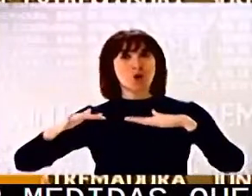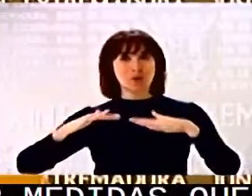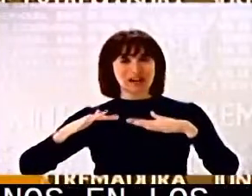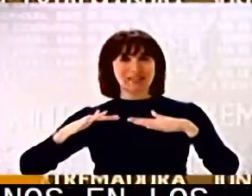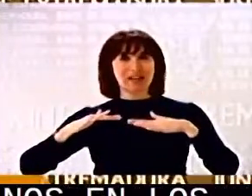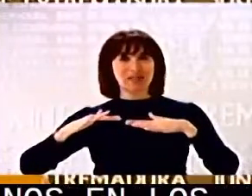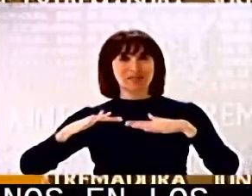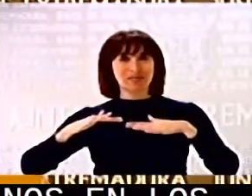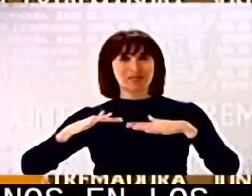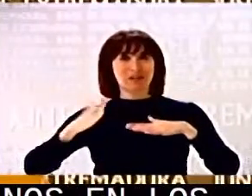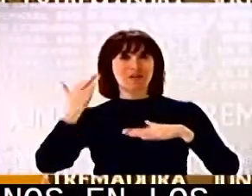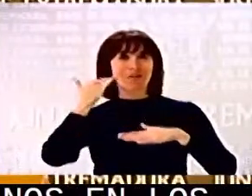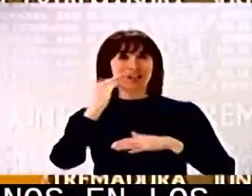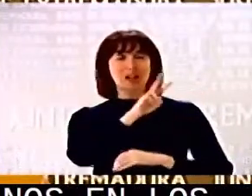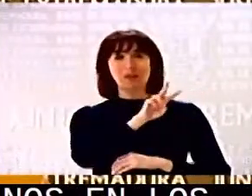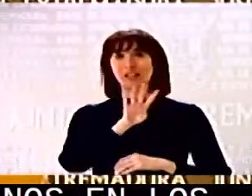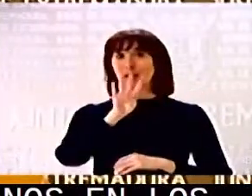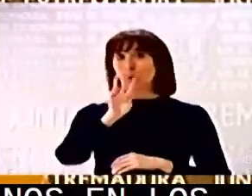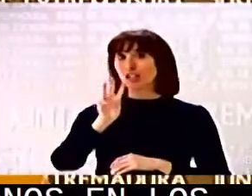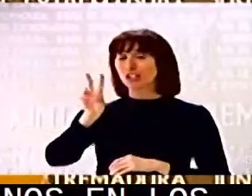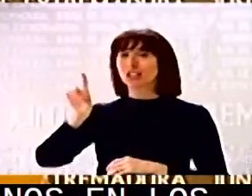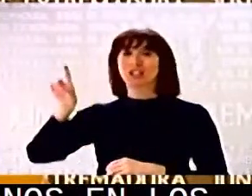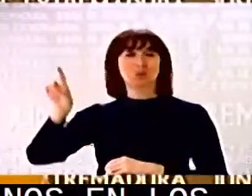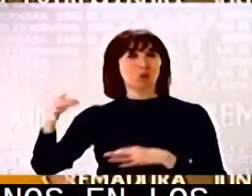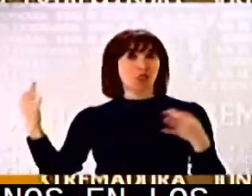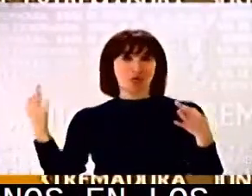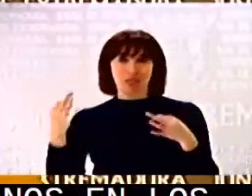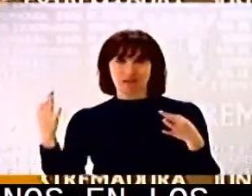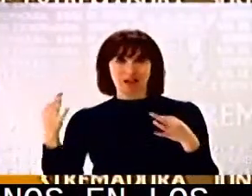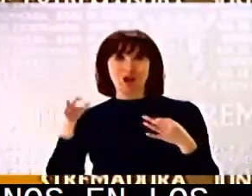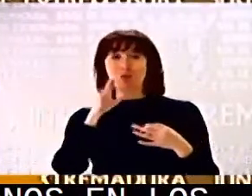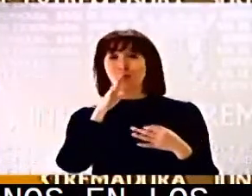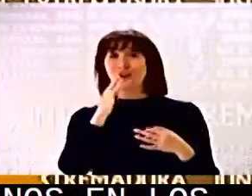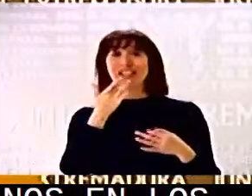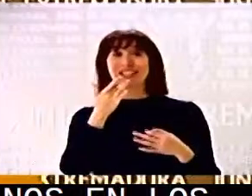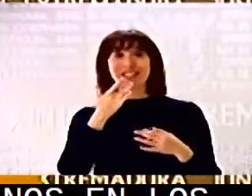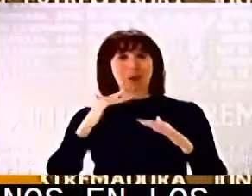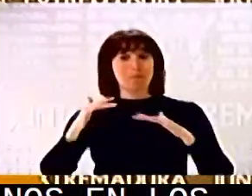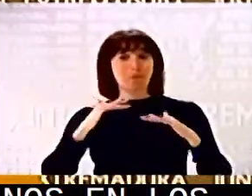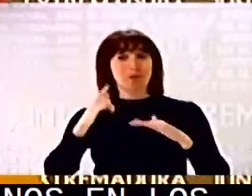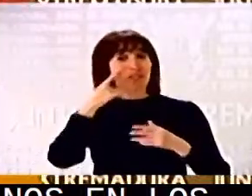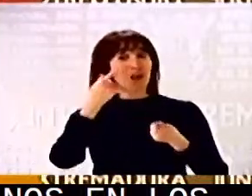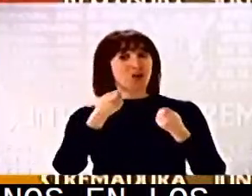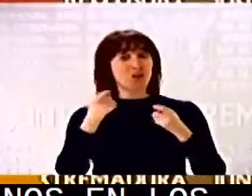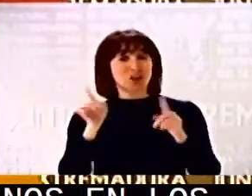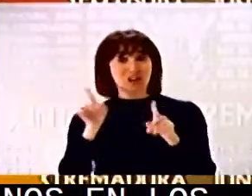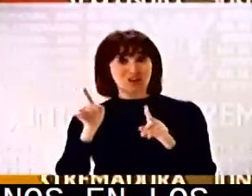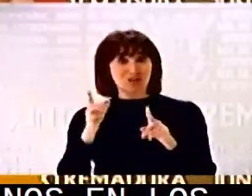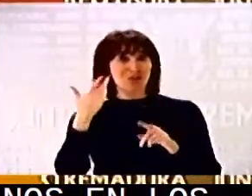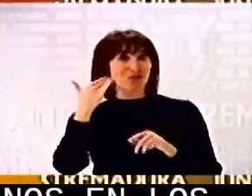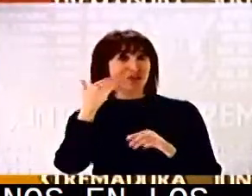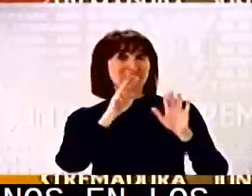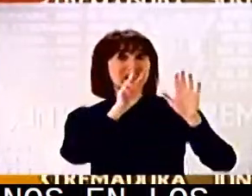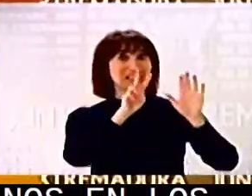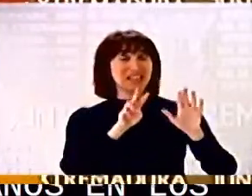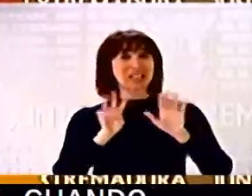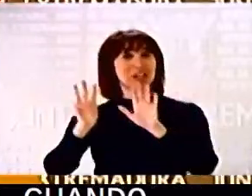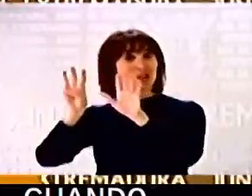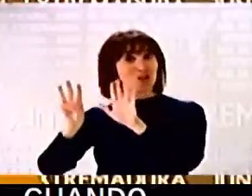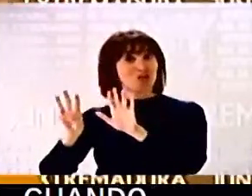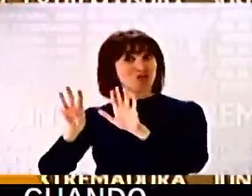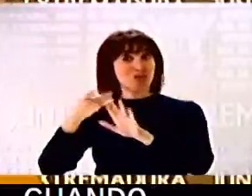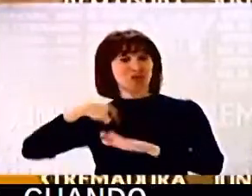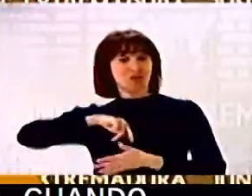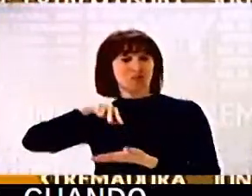días 24 y 31. Porque si no, el día 7 y 8, cuando estemos aquí